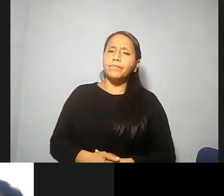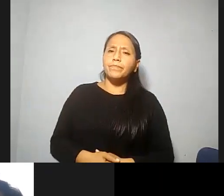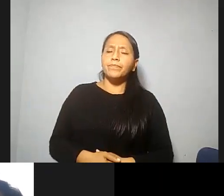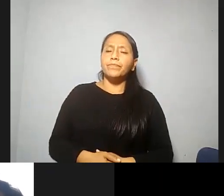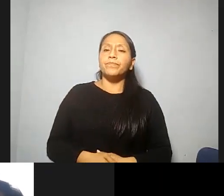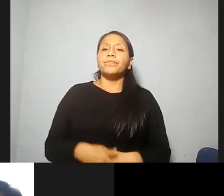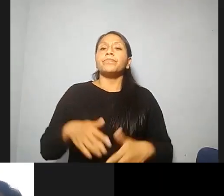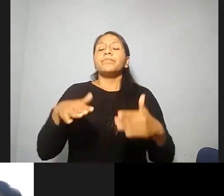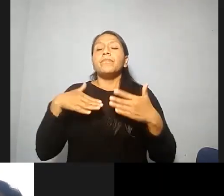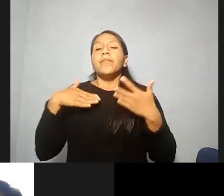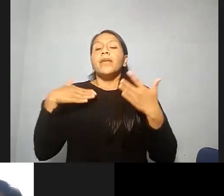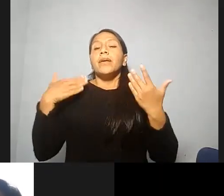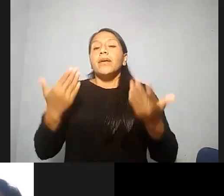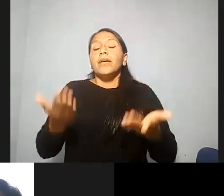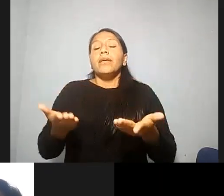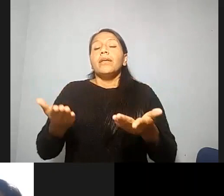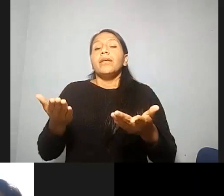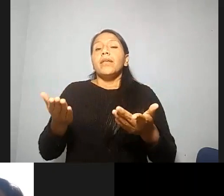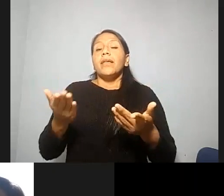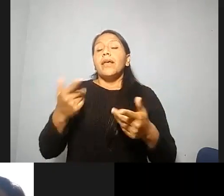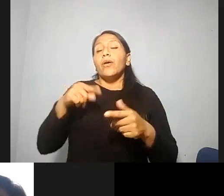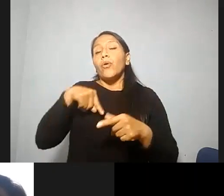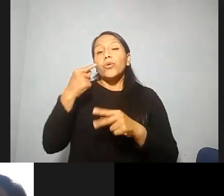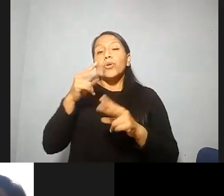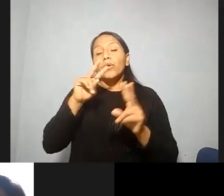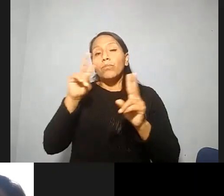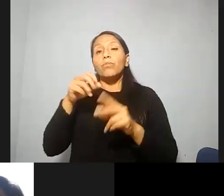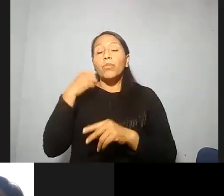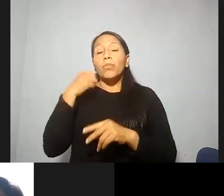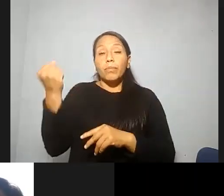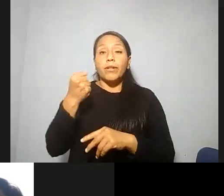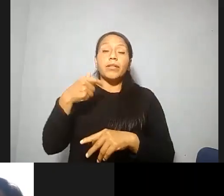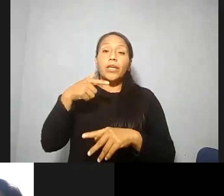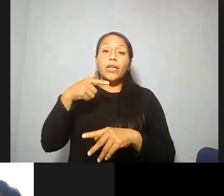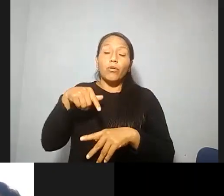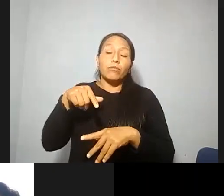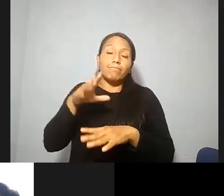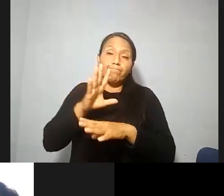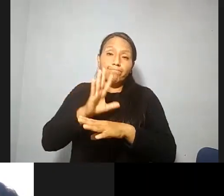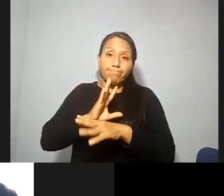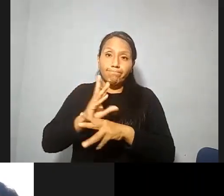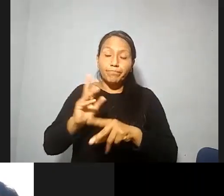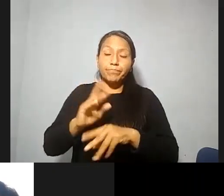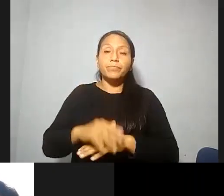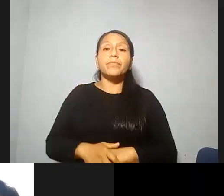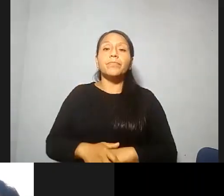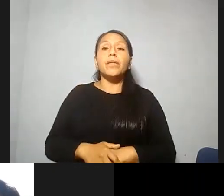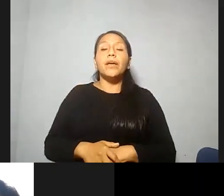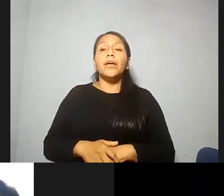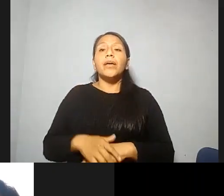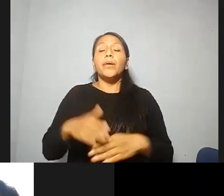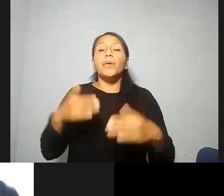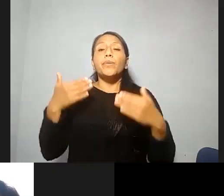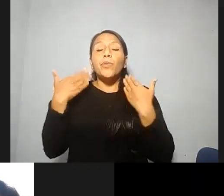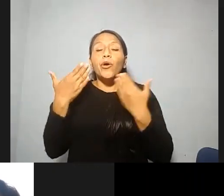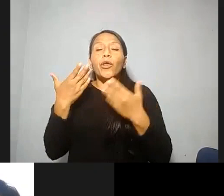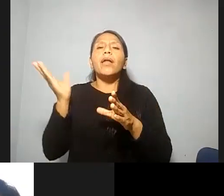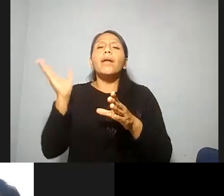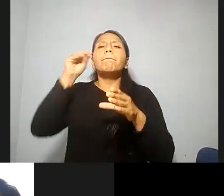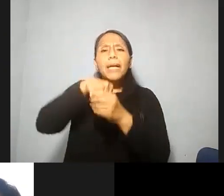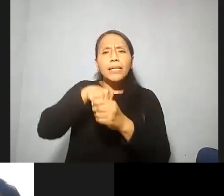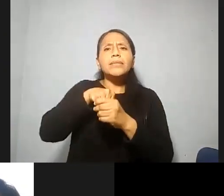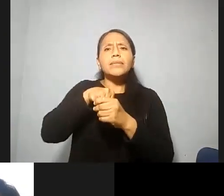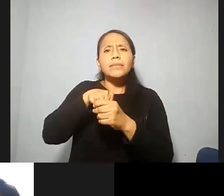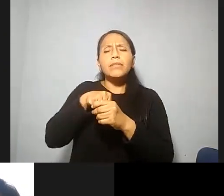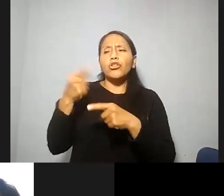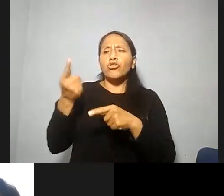de las también cosas muy importantes, y con esto voy cerrando, es, ¿no?, poder tener participación como red